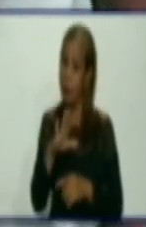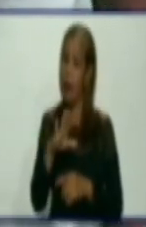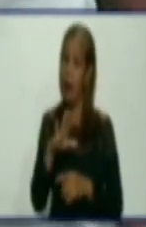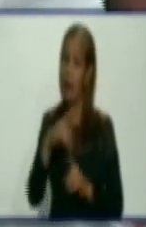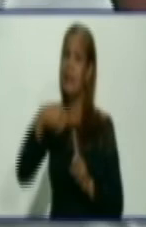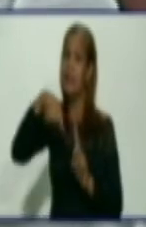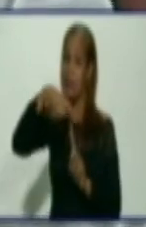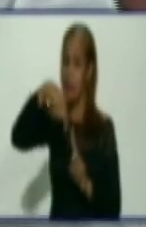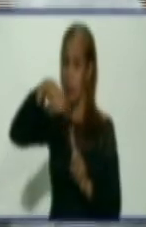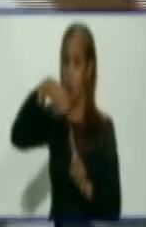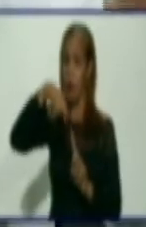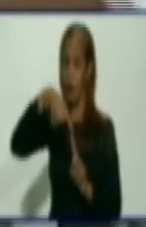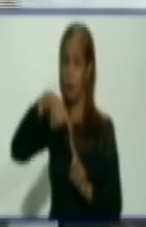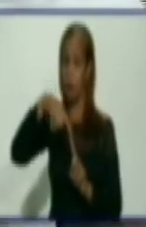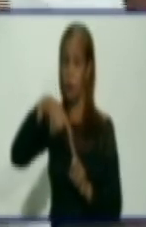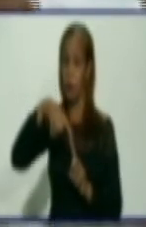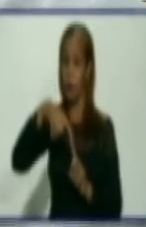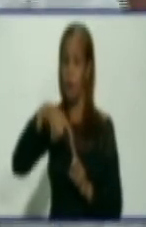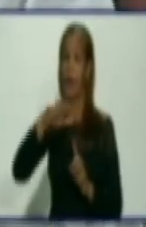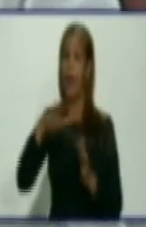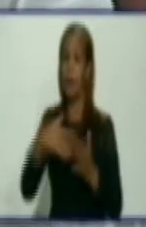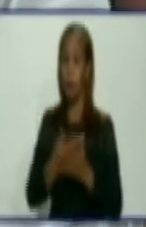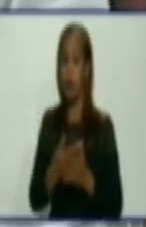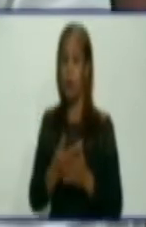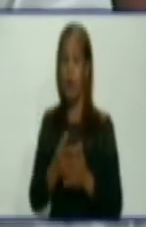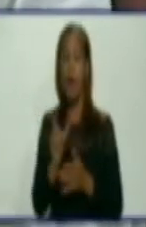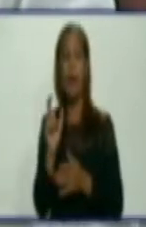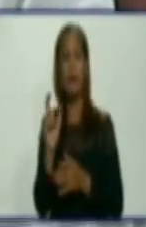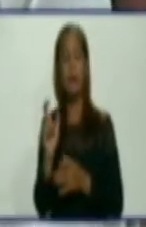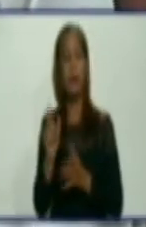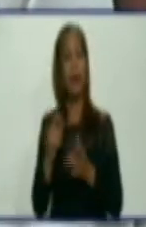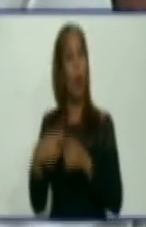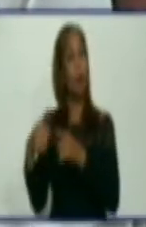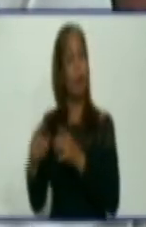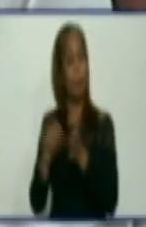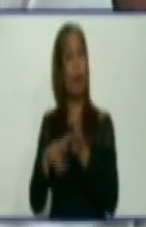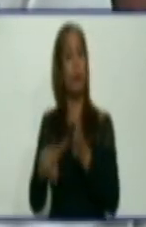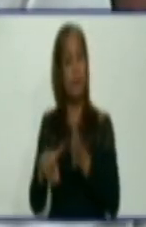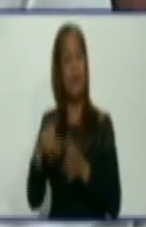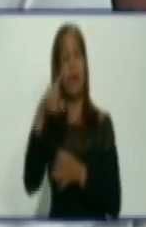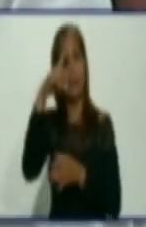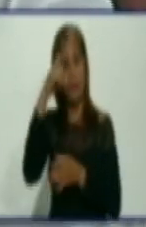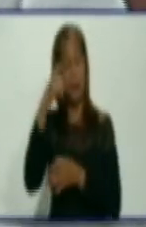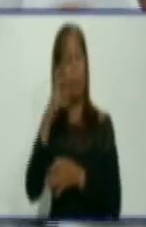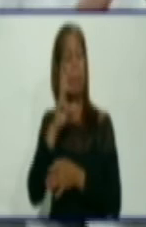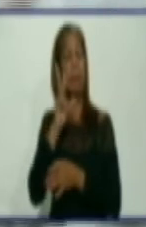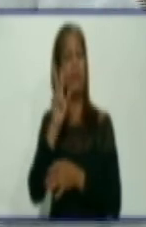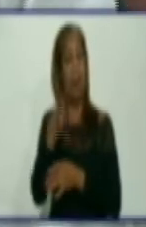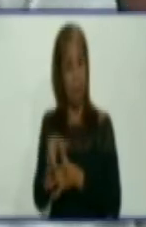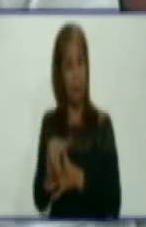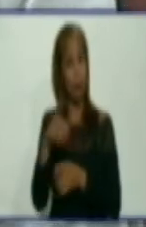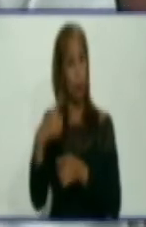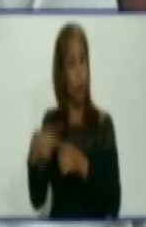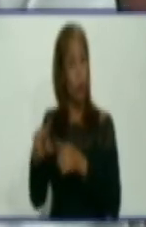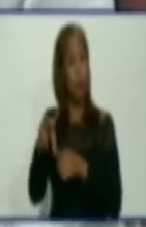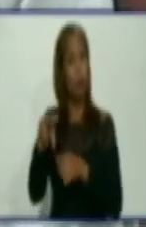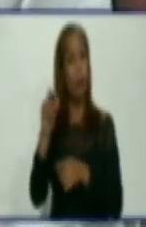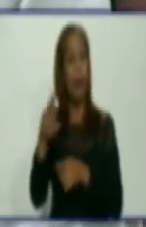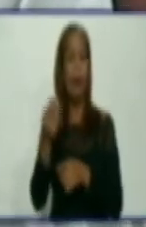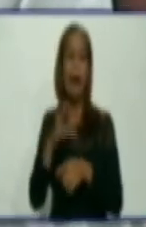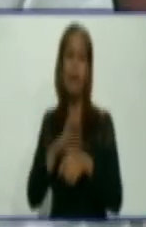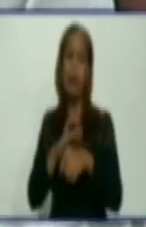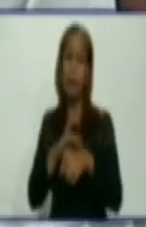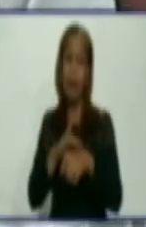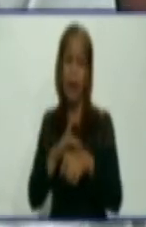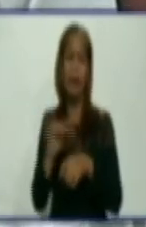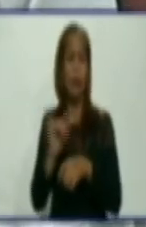grupo de casos en los últimos días vinculados a otras provincias donde sí ha circulado esta cepa, por tanto no hay que dudar que en la